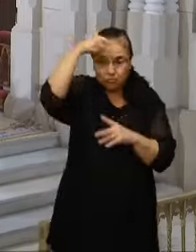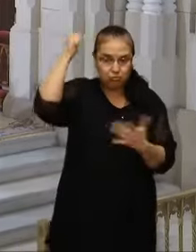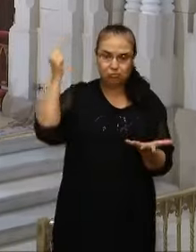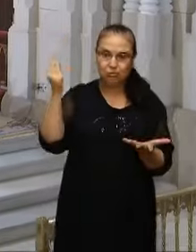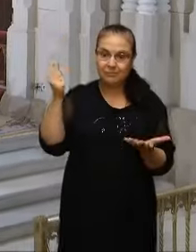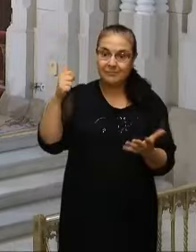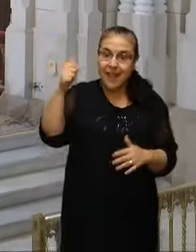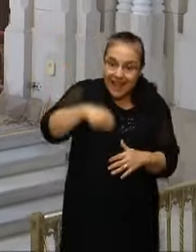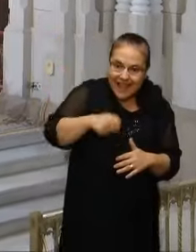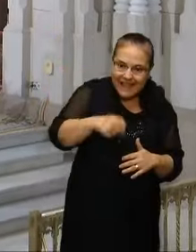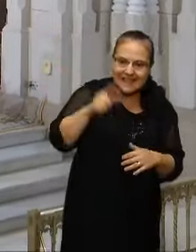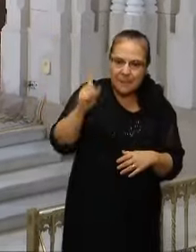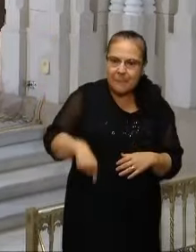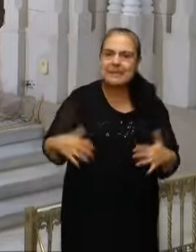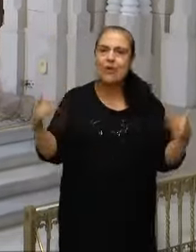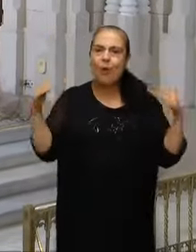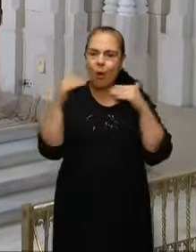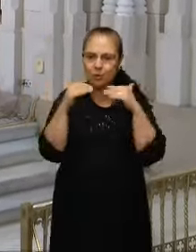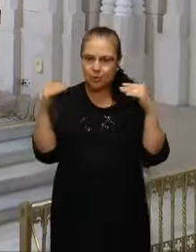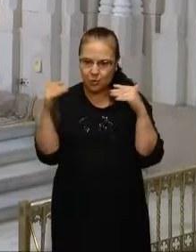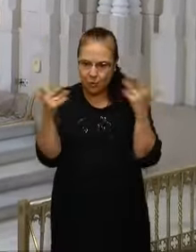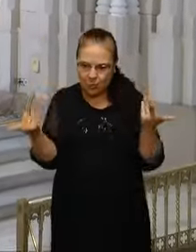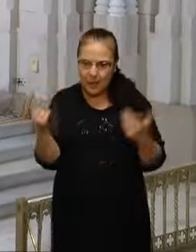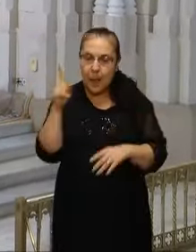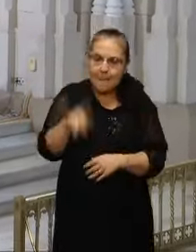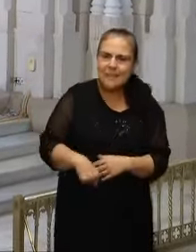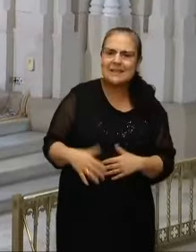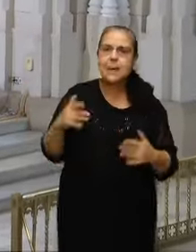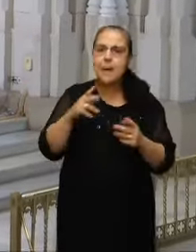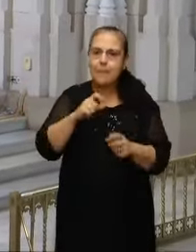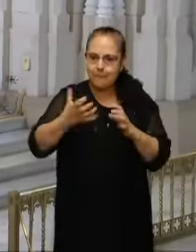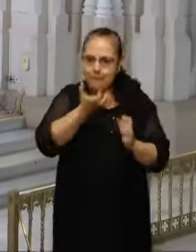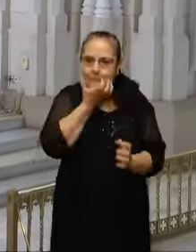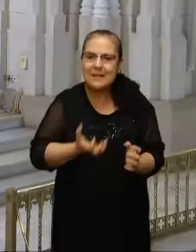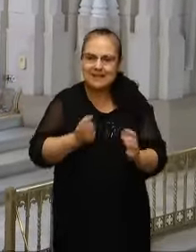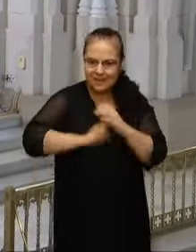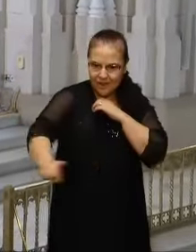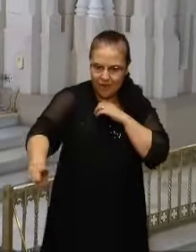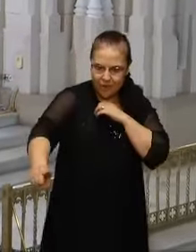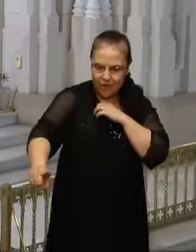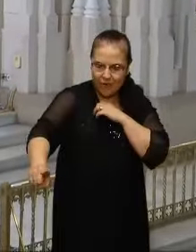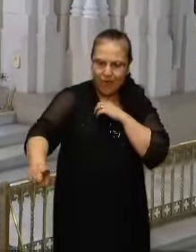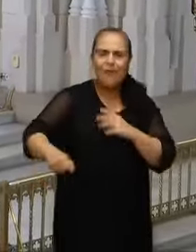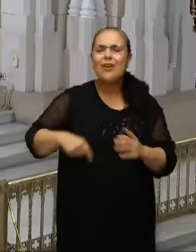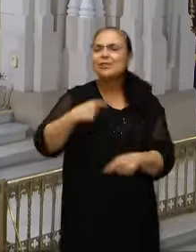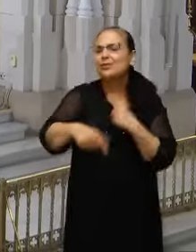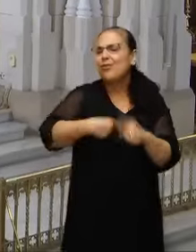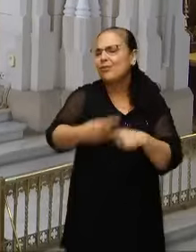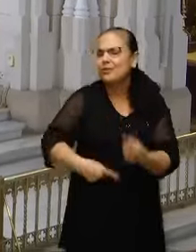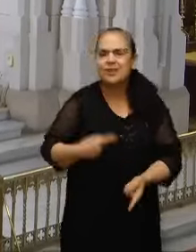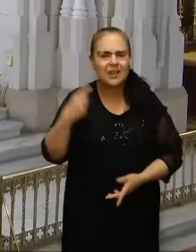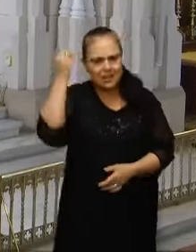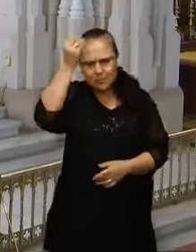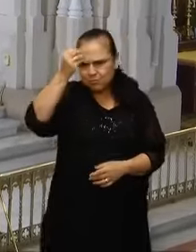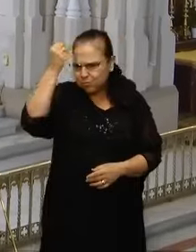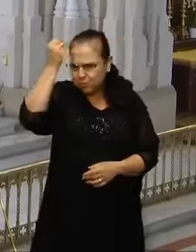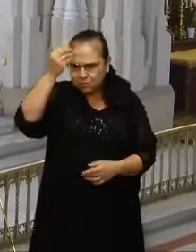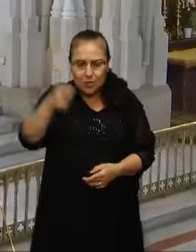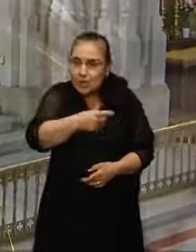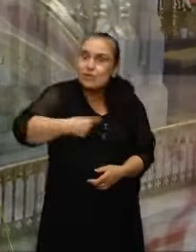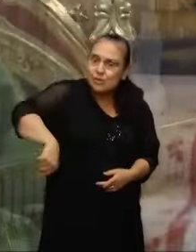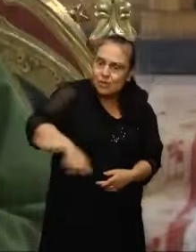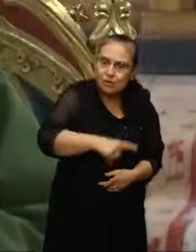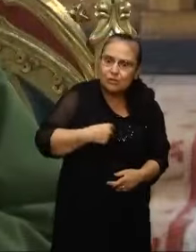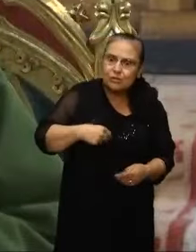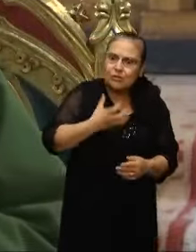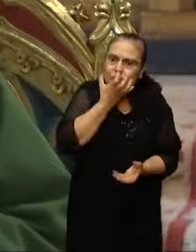mes de octubre mes de la misión todos los días Tenemos que recapacitar y reflexionar sobre nuestra condición misionera por eso